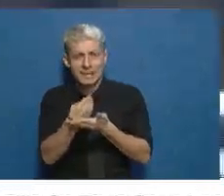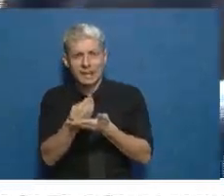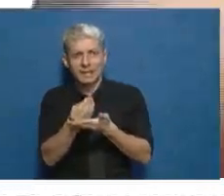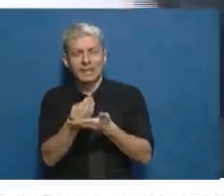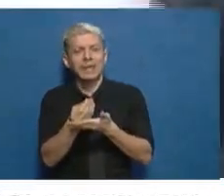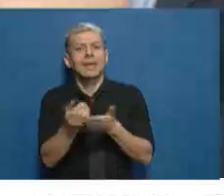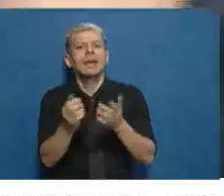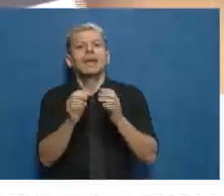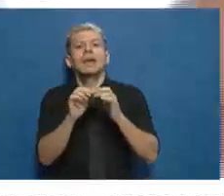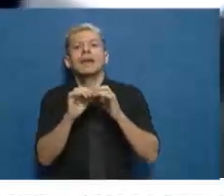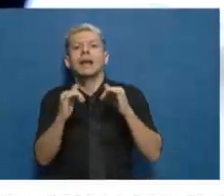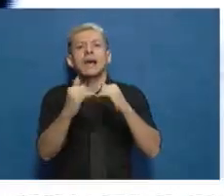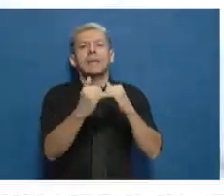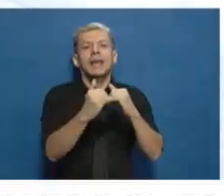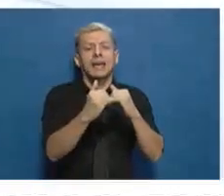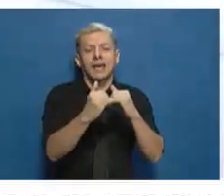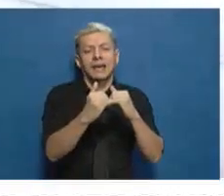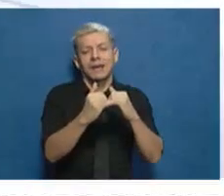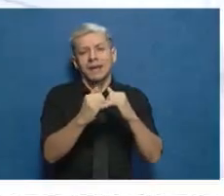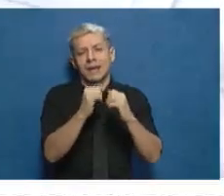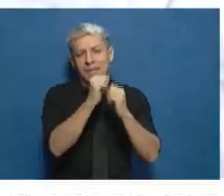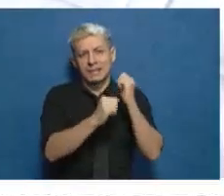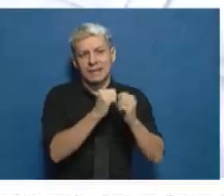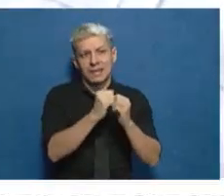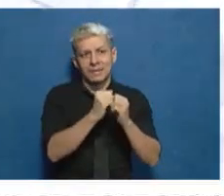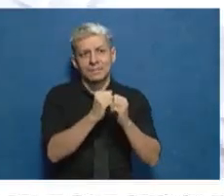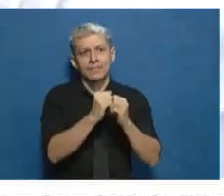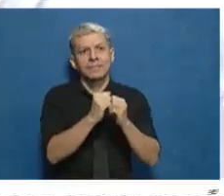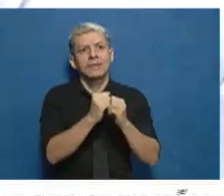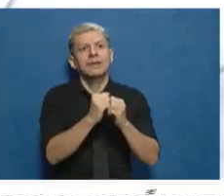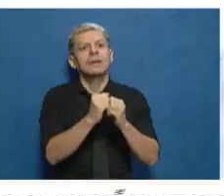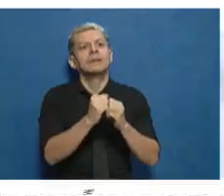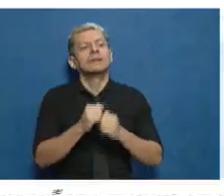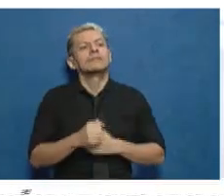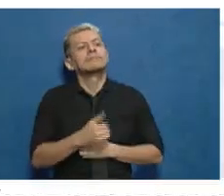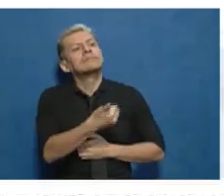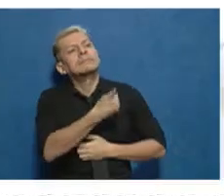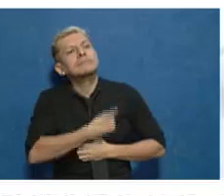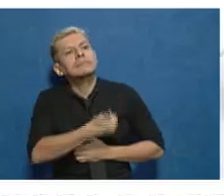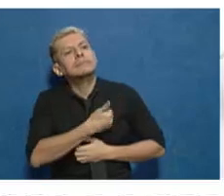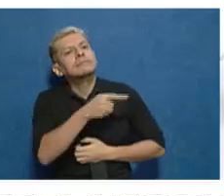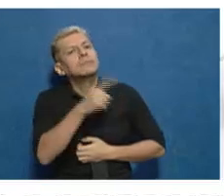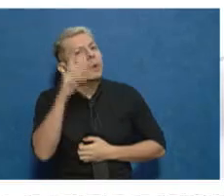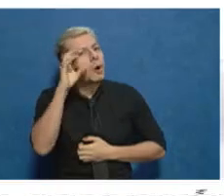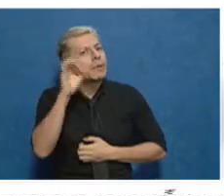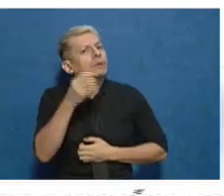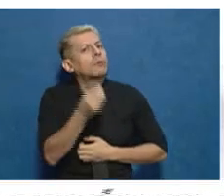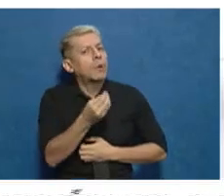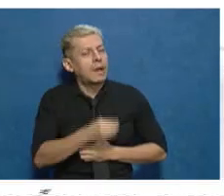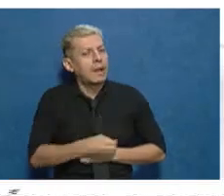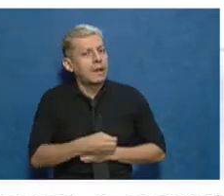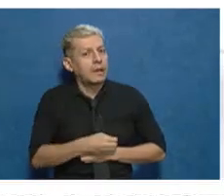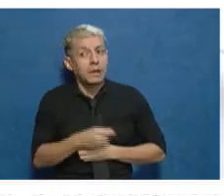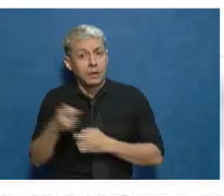las cámaras de empresariales, de CECITIS. Alín, ¿qué opina acerca de esta situación? Porque los comercios